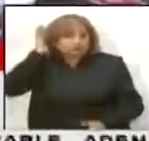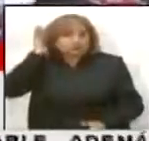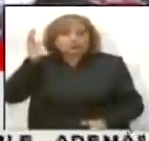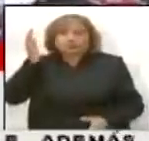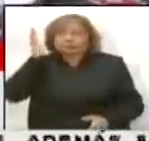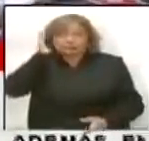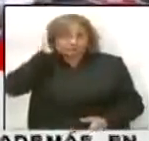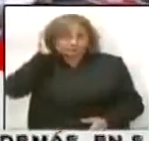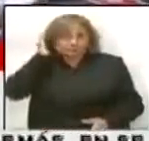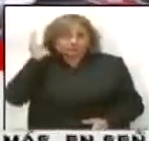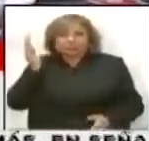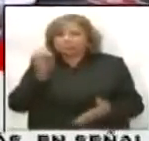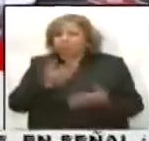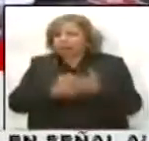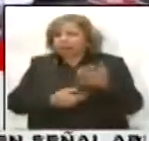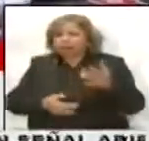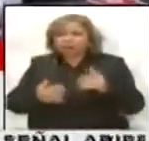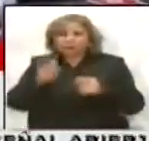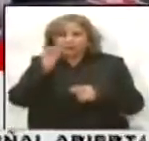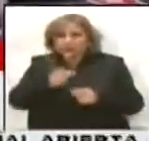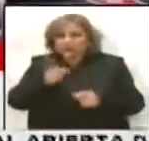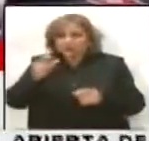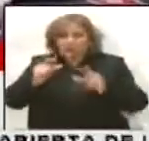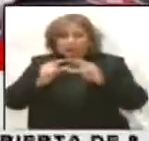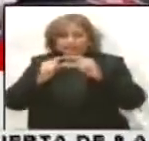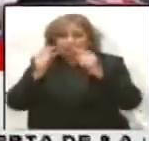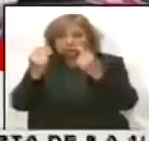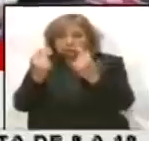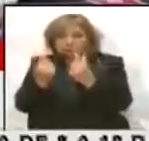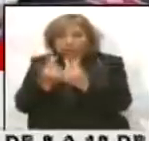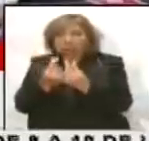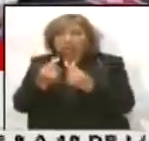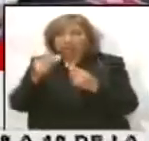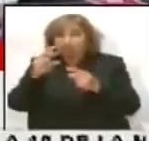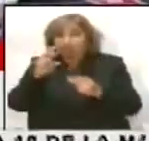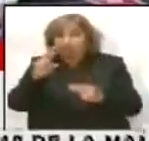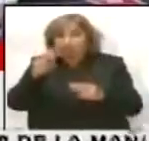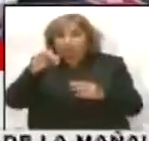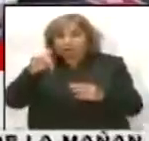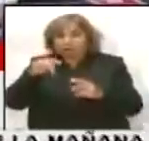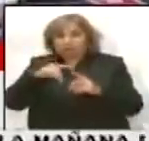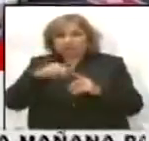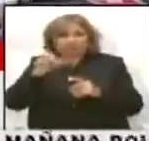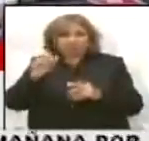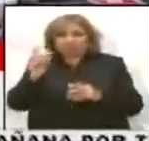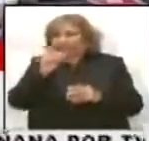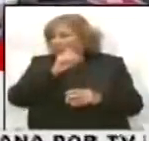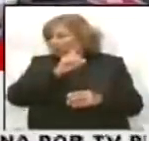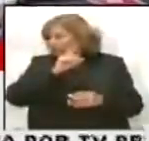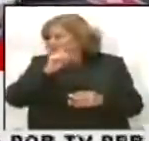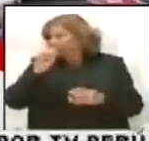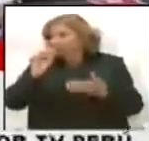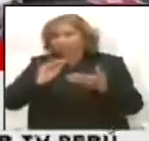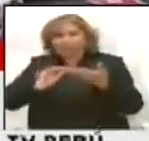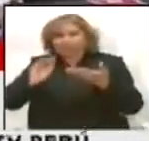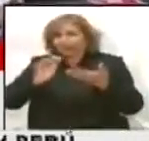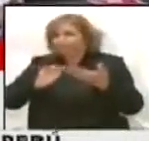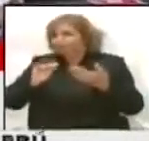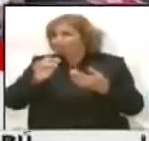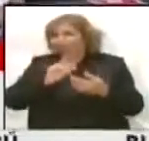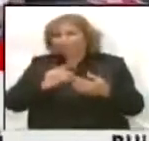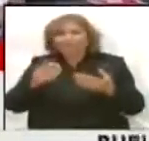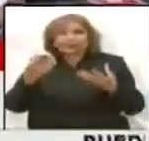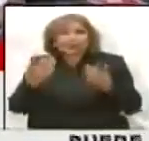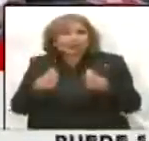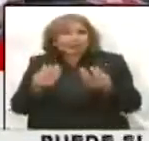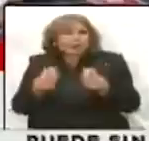las víctimas de los grupos terroristas que hay en el país también, que ninguna reconciliación se va a generar con impunidad, porque hay mucha